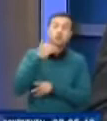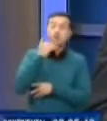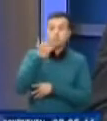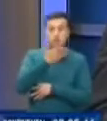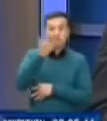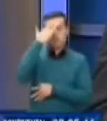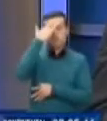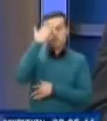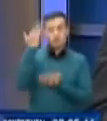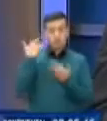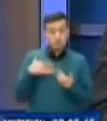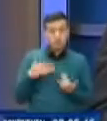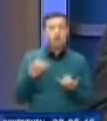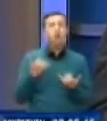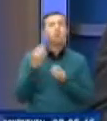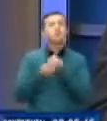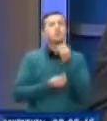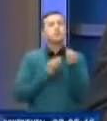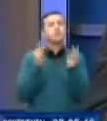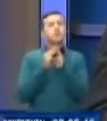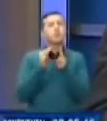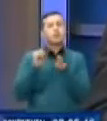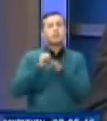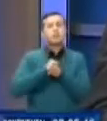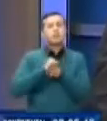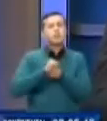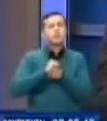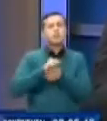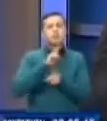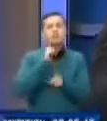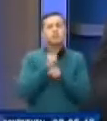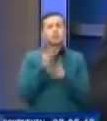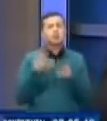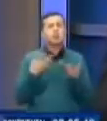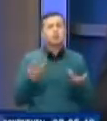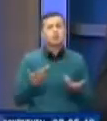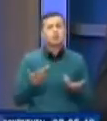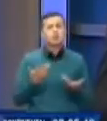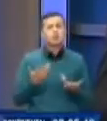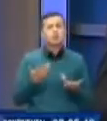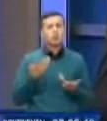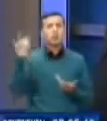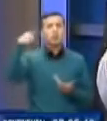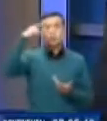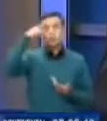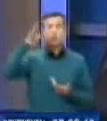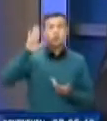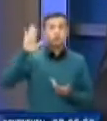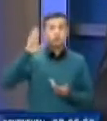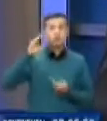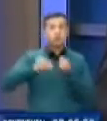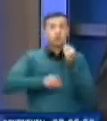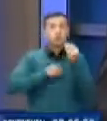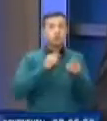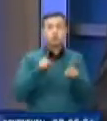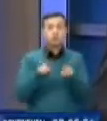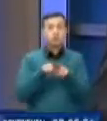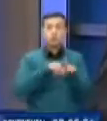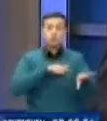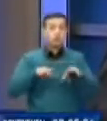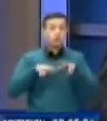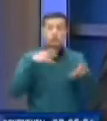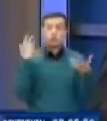emergencia esta vez hicimos un simulacro de cómo actuaría el estado justamente en forma coordinada